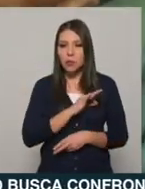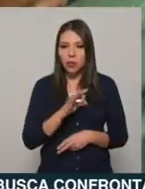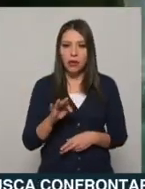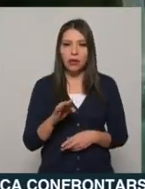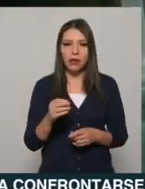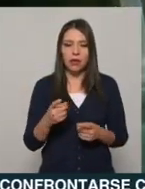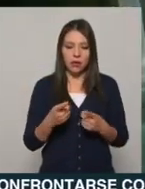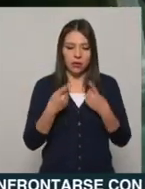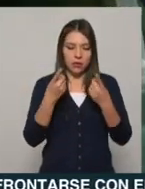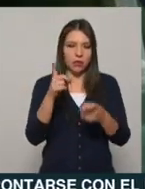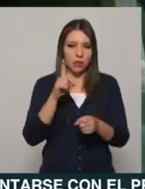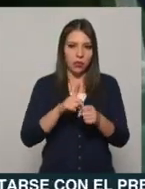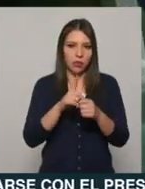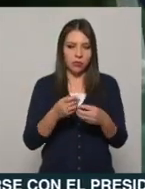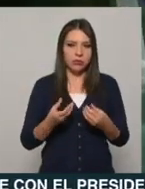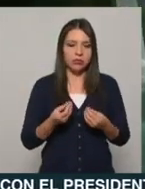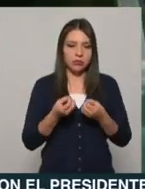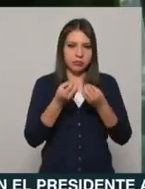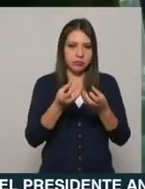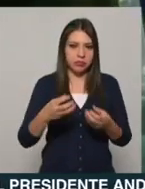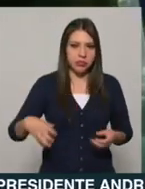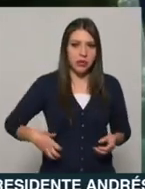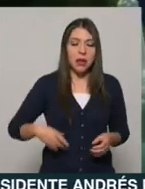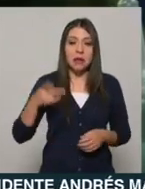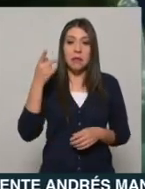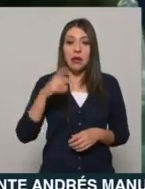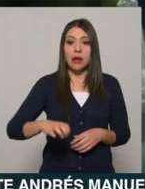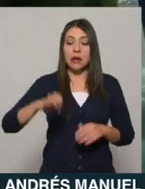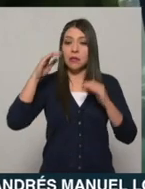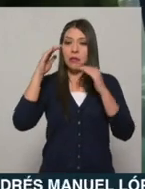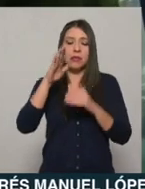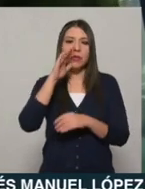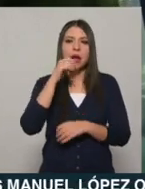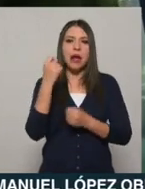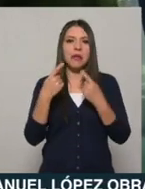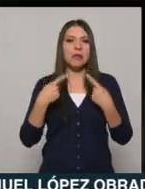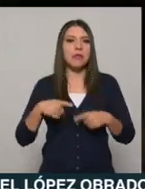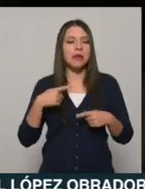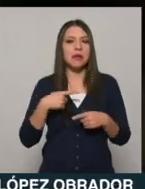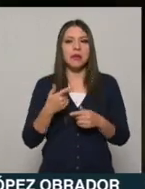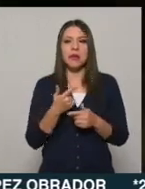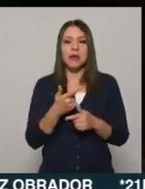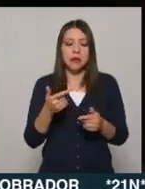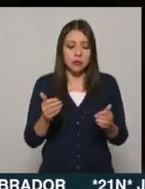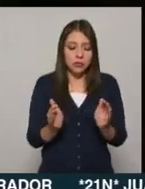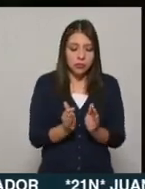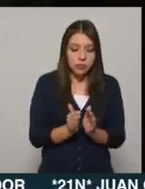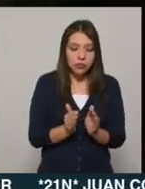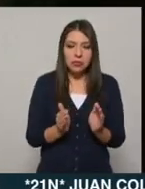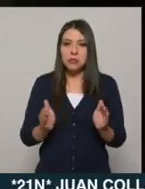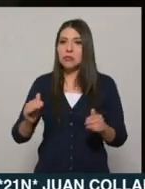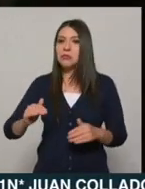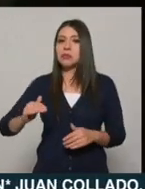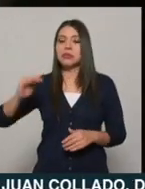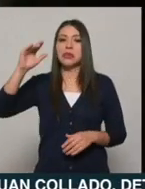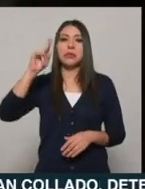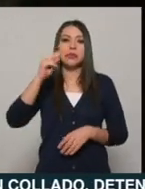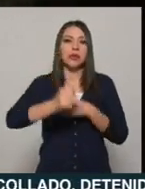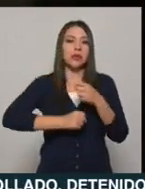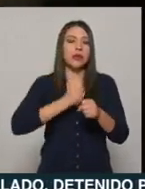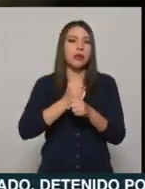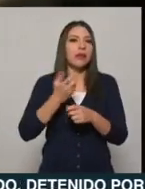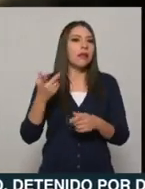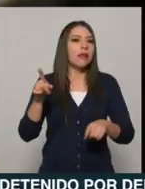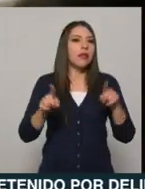trasplantar. Y en realidad no hay una edad máxima, se han trasplantado pacientes hasta de 80 años, 80 y tantos años, depende mucho en qué condiciones esté, por eso